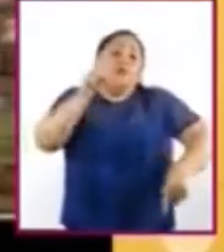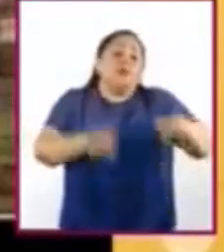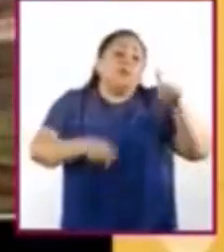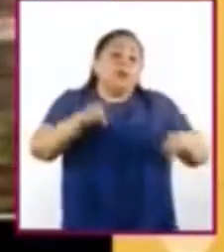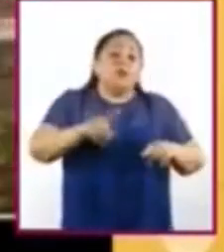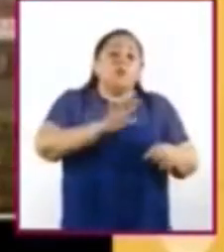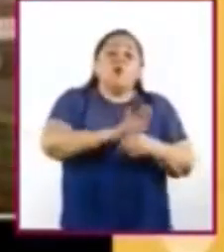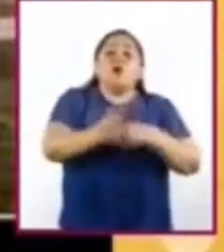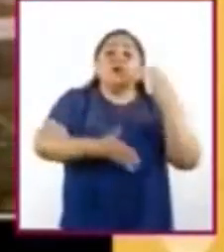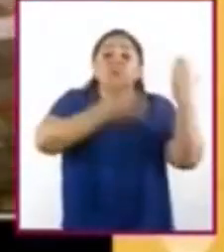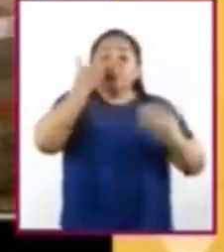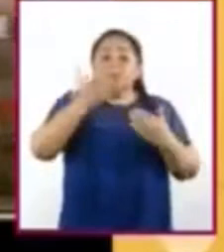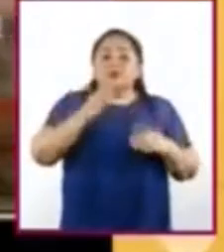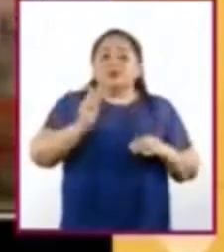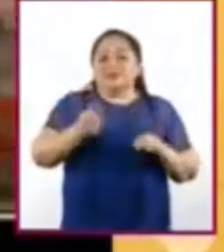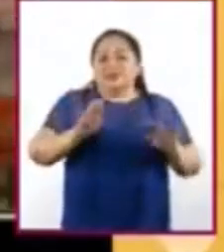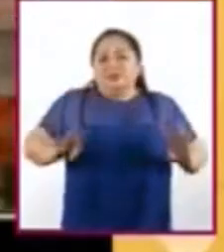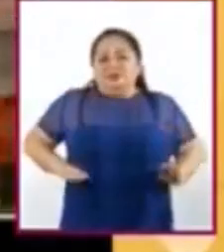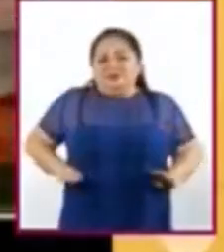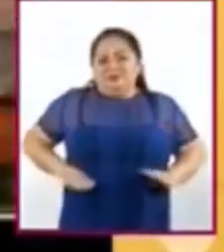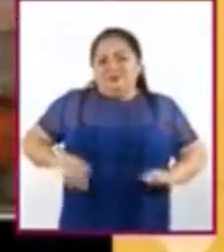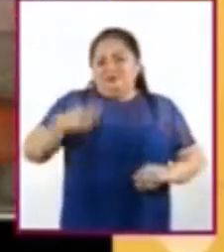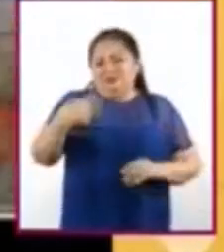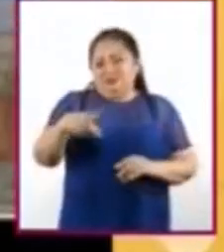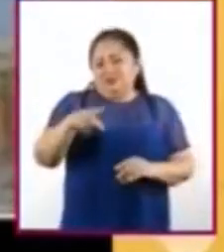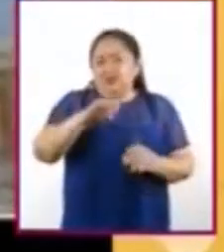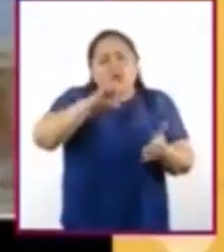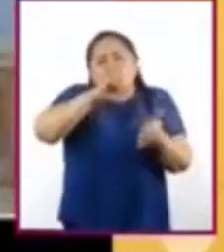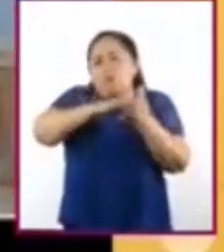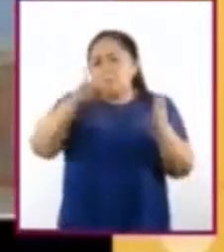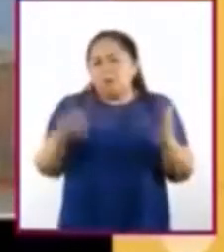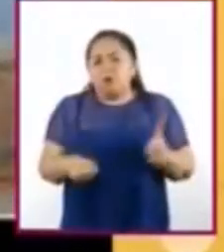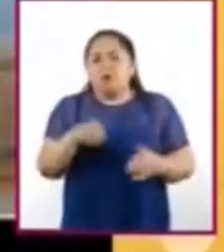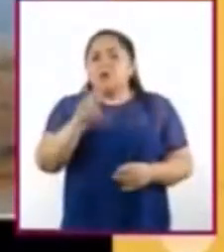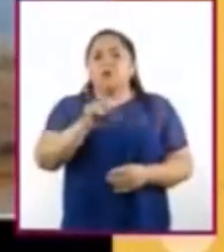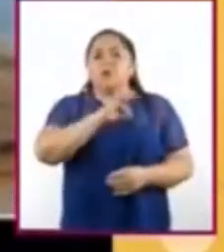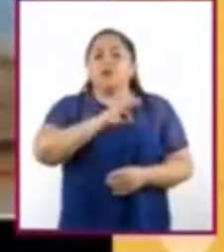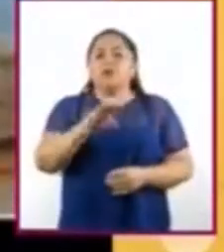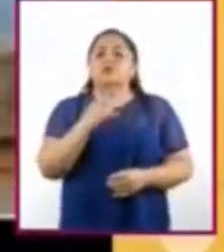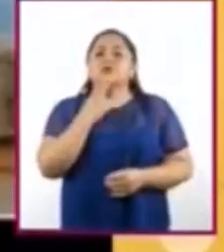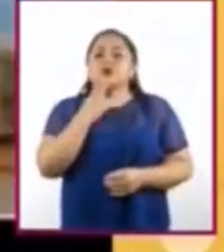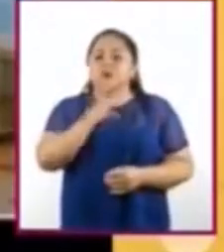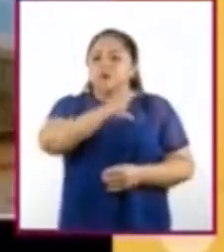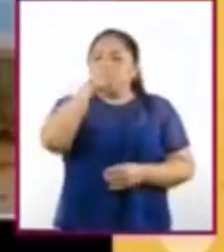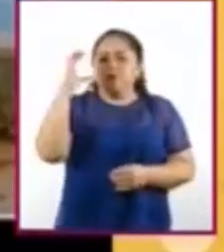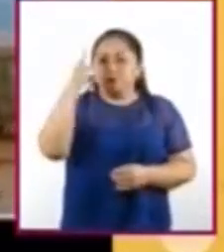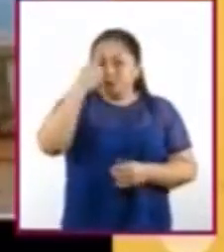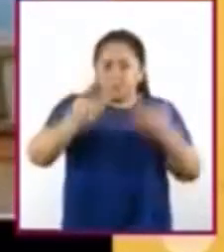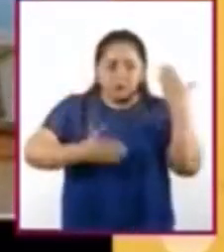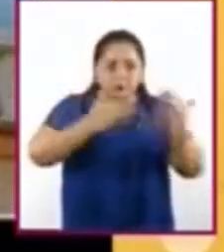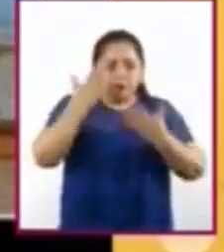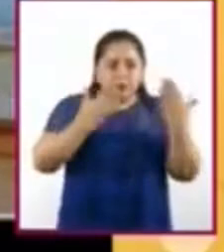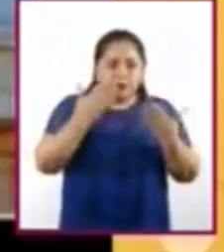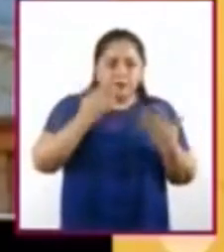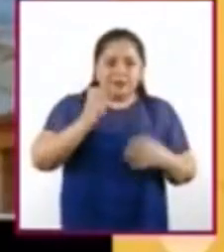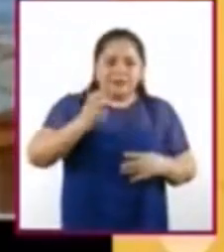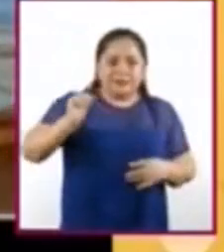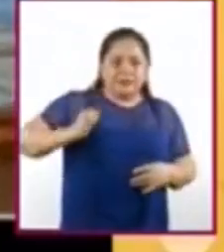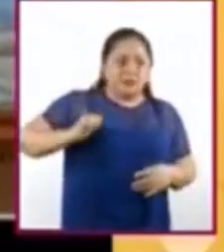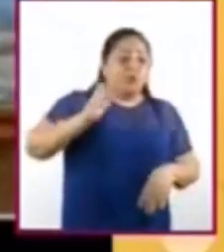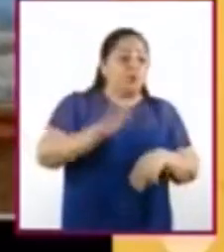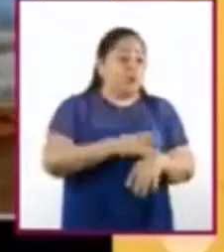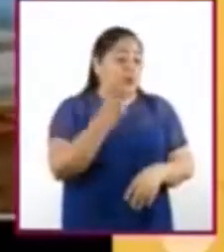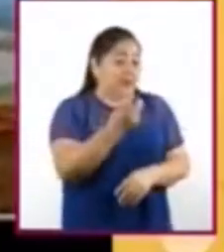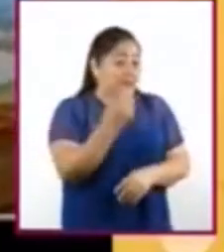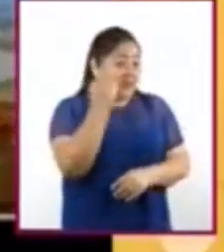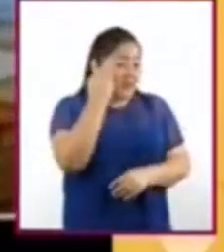que se estudia, son el tipo de fuentes que se emplean. Por ejemplo, no podríamos usar fotografías para estudiar la Edad Media, pues en ese